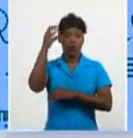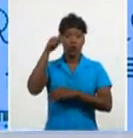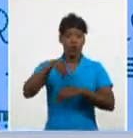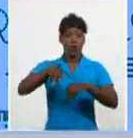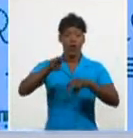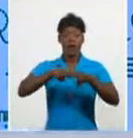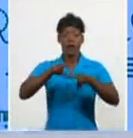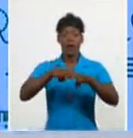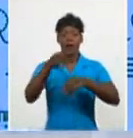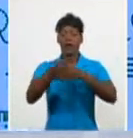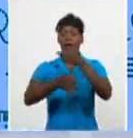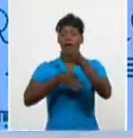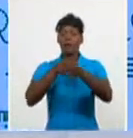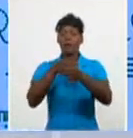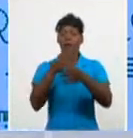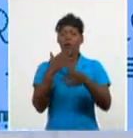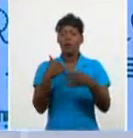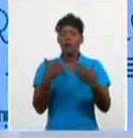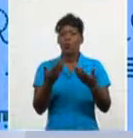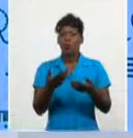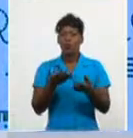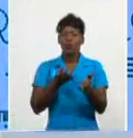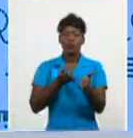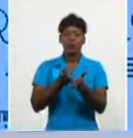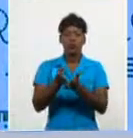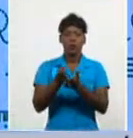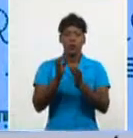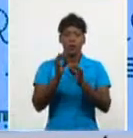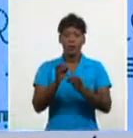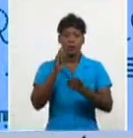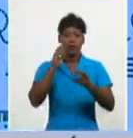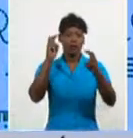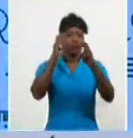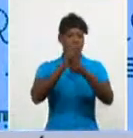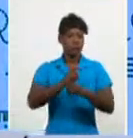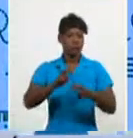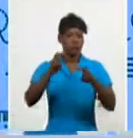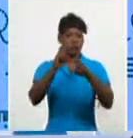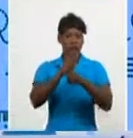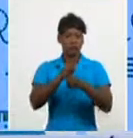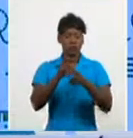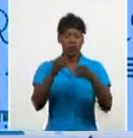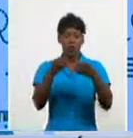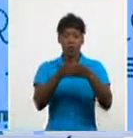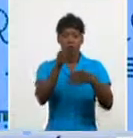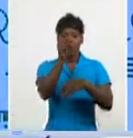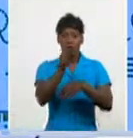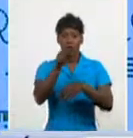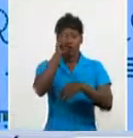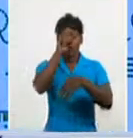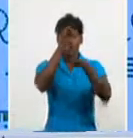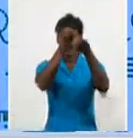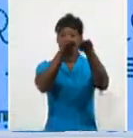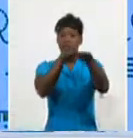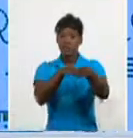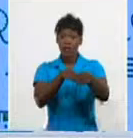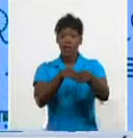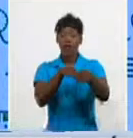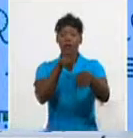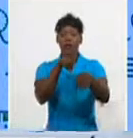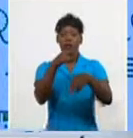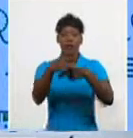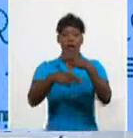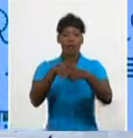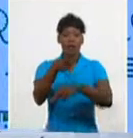usuario, ya se está evaluando que los sospechosos ingresando al hospital, inmediatamente se le haga la prueba de PCR. Si